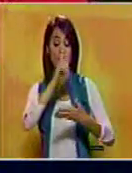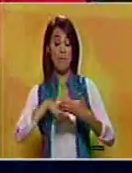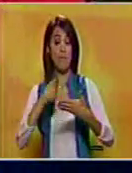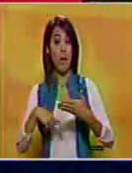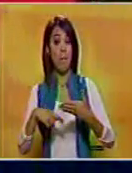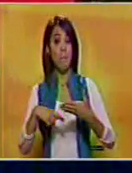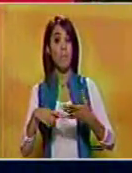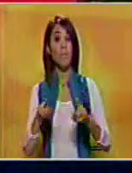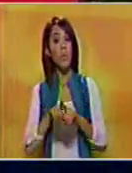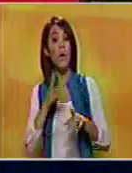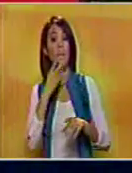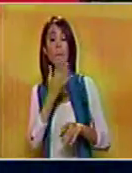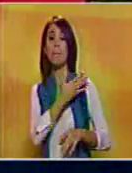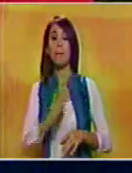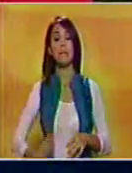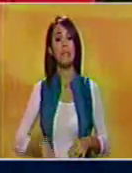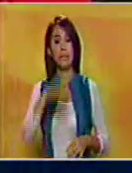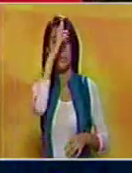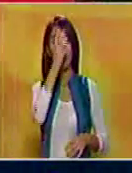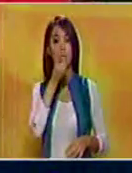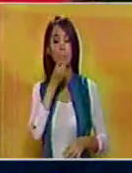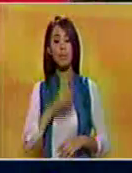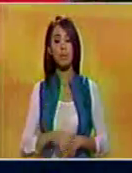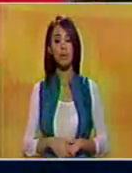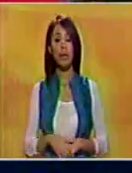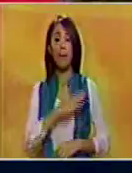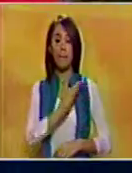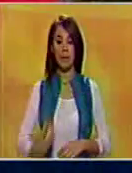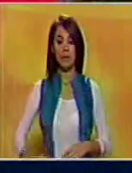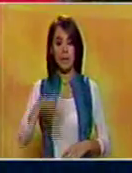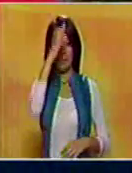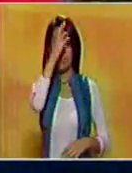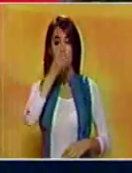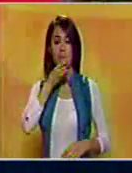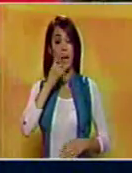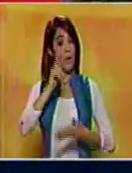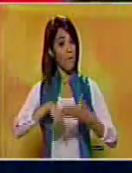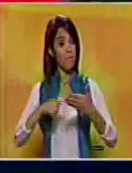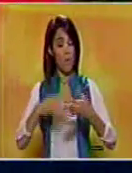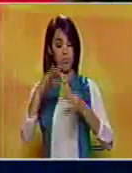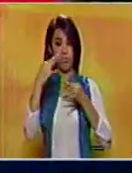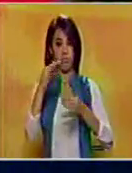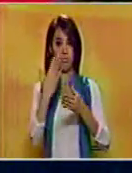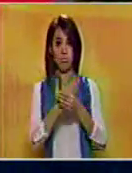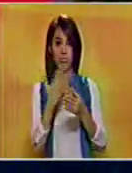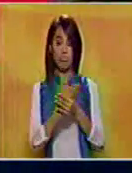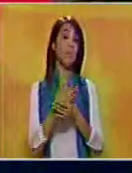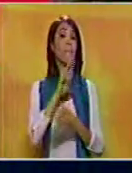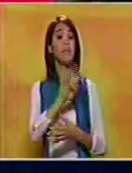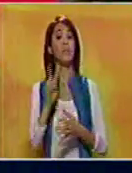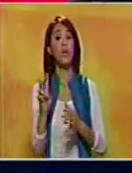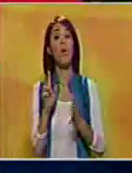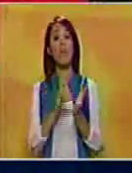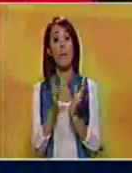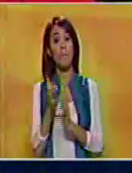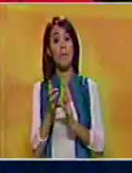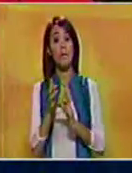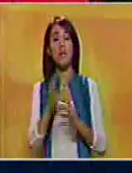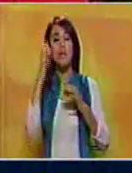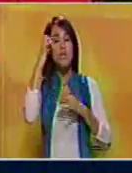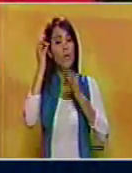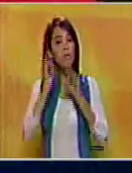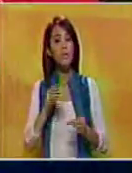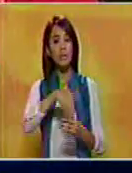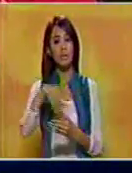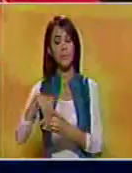firmó el presidente de la República Dominicana. El presidente de la República Dominicana firmó un documento donde aparecía 22 de abril como fecha de elección. Pero